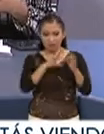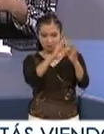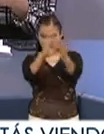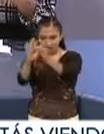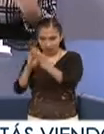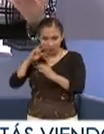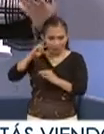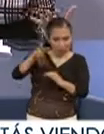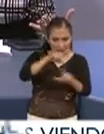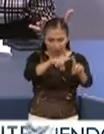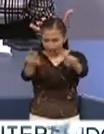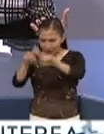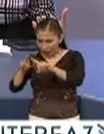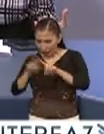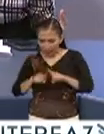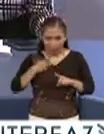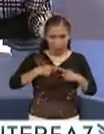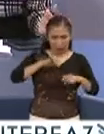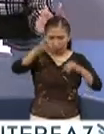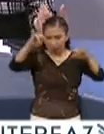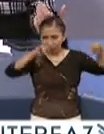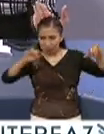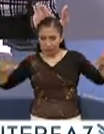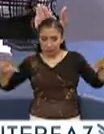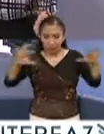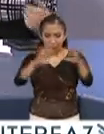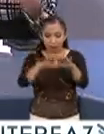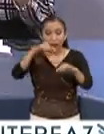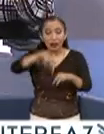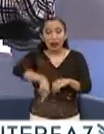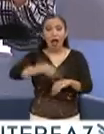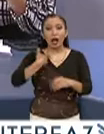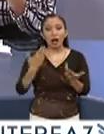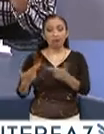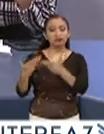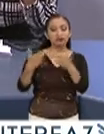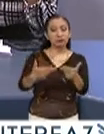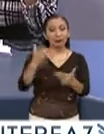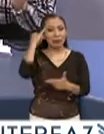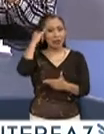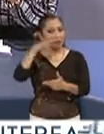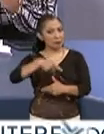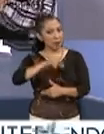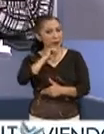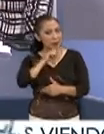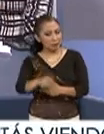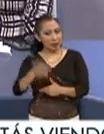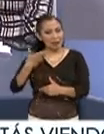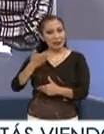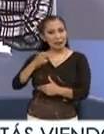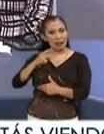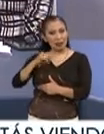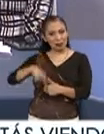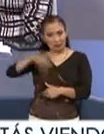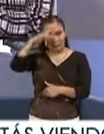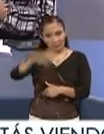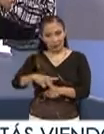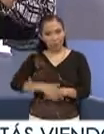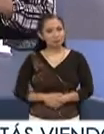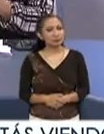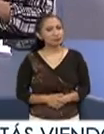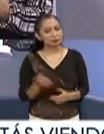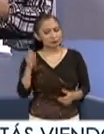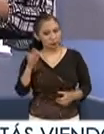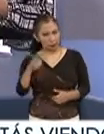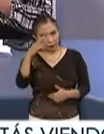unificar a la heterogénea y dispersa población mediante la integración de las herencias indígenas, pero también hispánicas de los mexicanos.